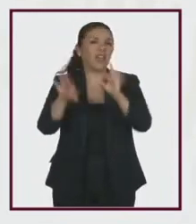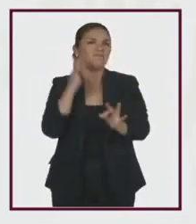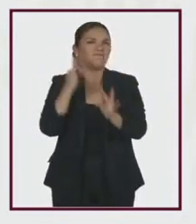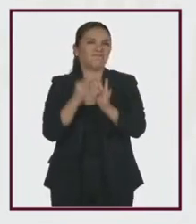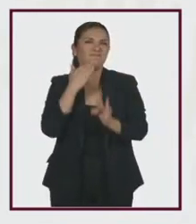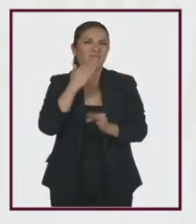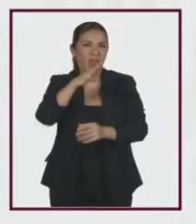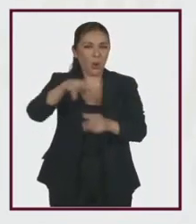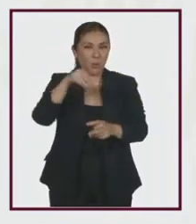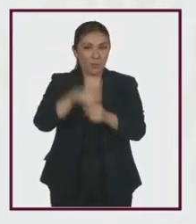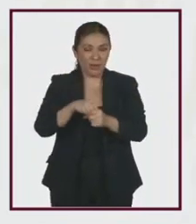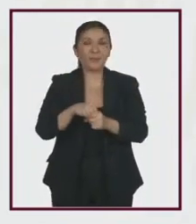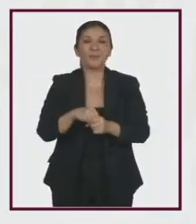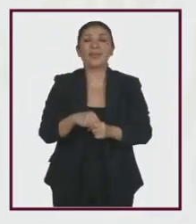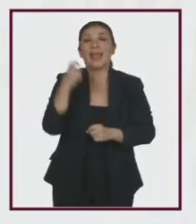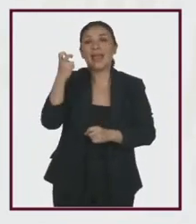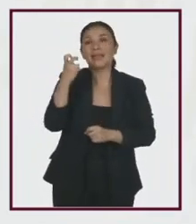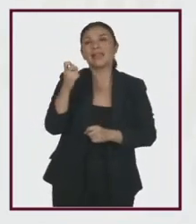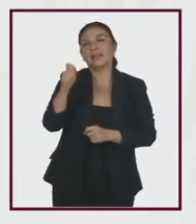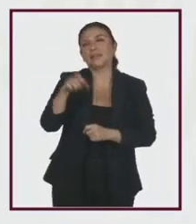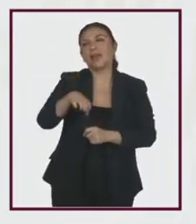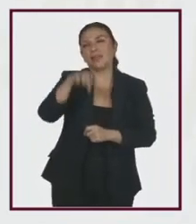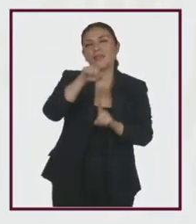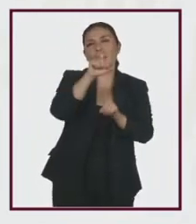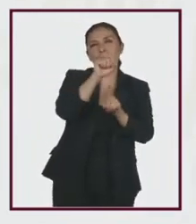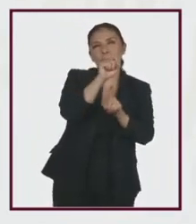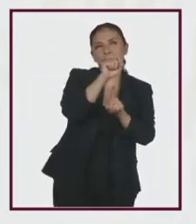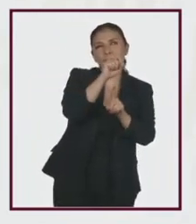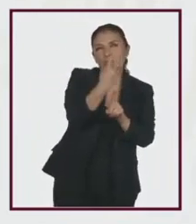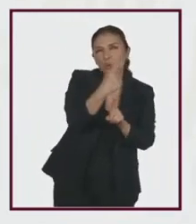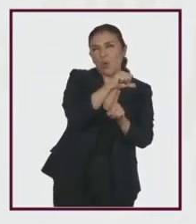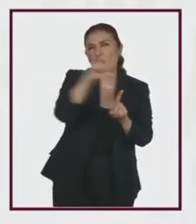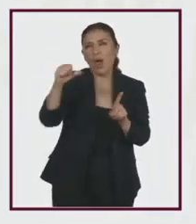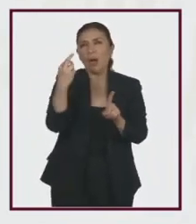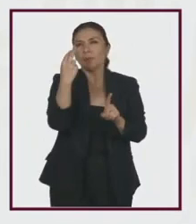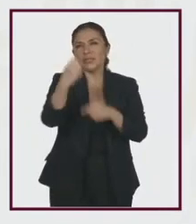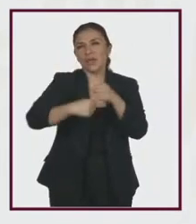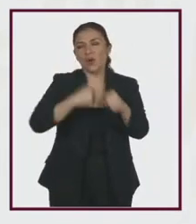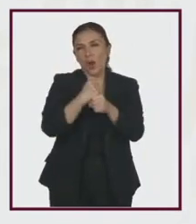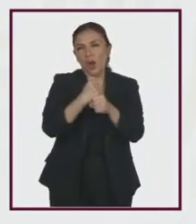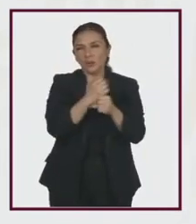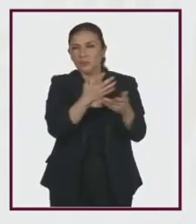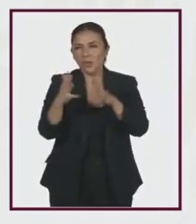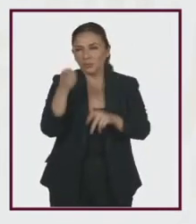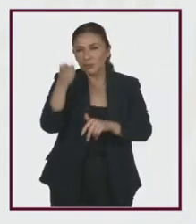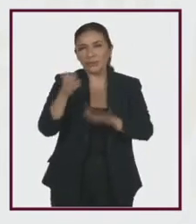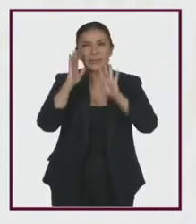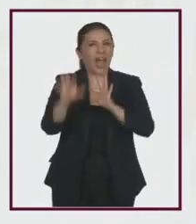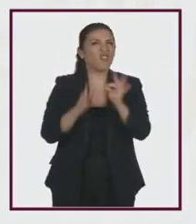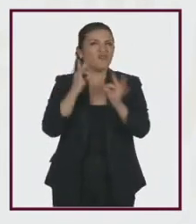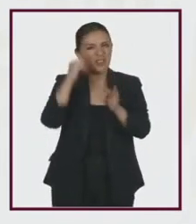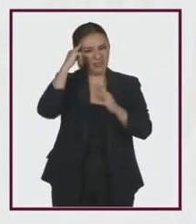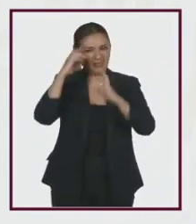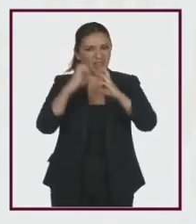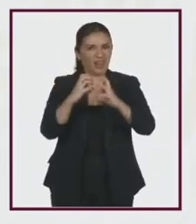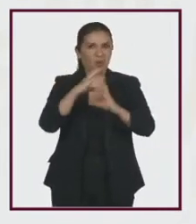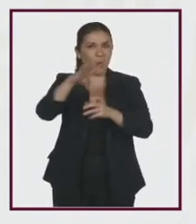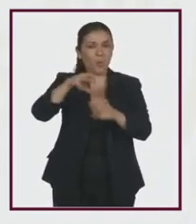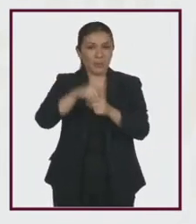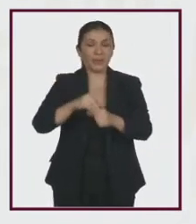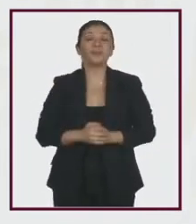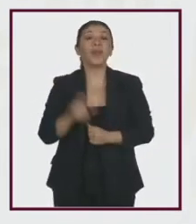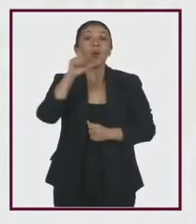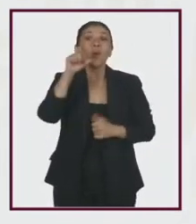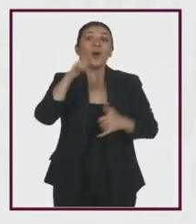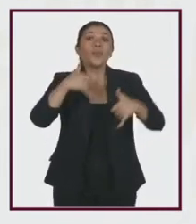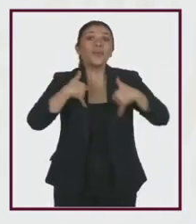desarrollado, y les decía hace un rato que es entre los 21 y los 25 años, cuando ya se termina de desarrollar completamente. Y en la adolescencia hay